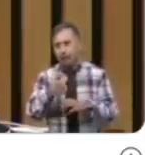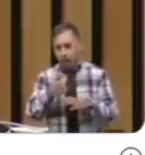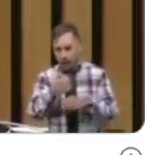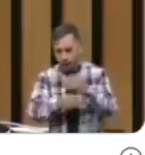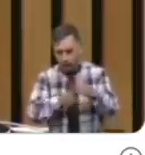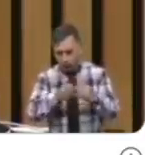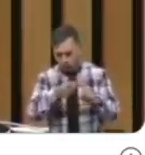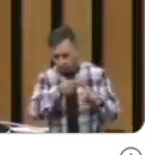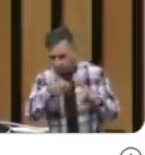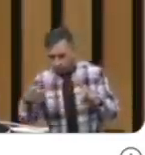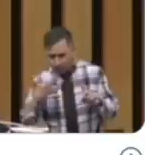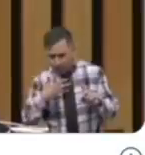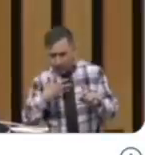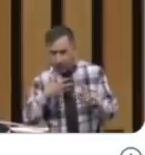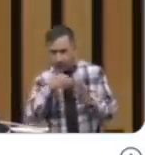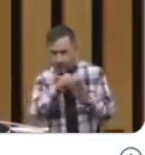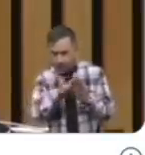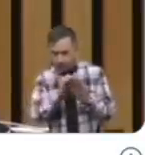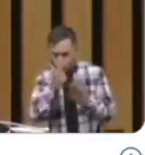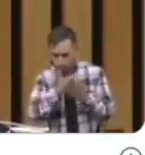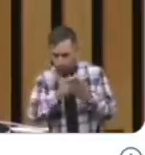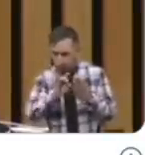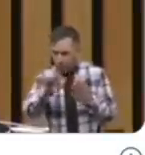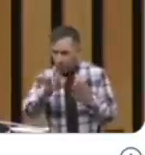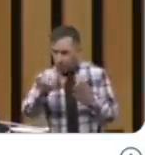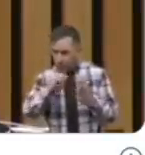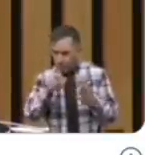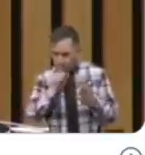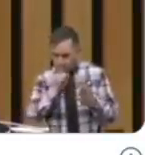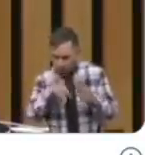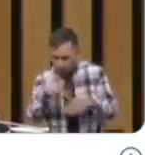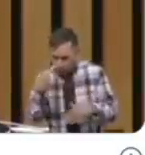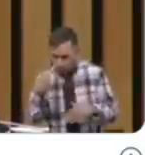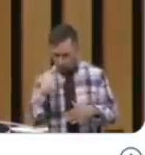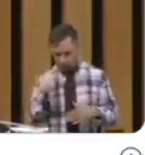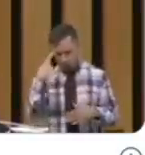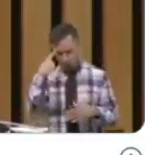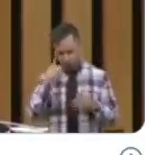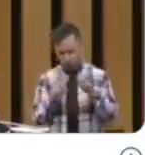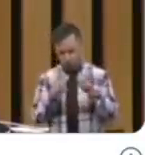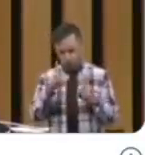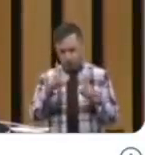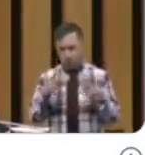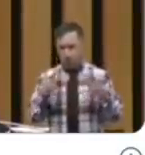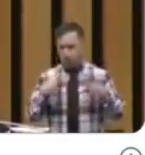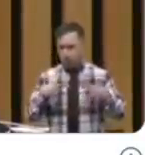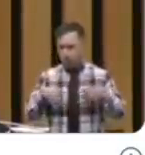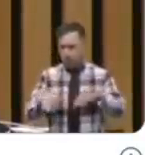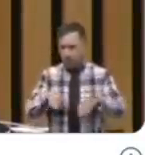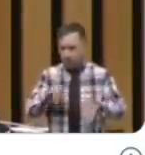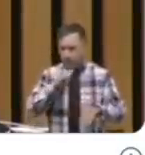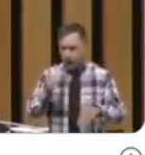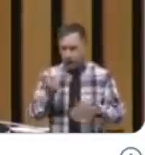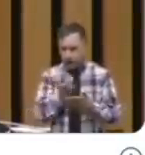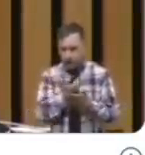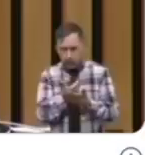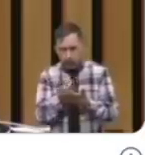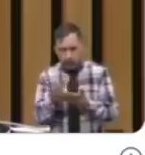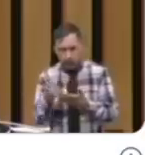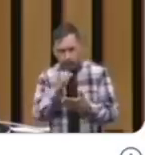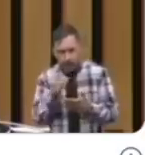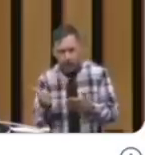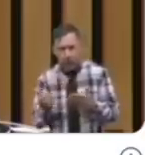en esos años eso ya genera dudas cómo es que personas sin actividad económica sin salario sin dividendos